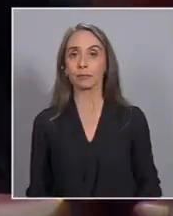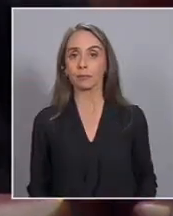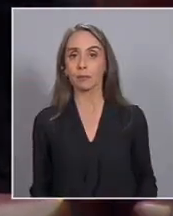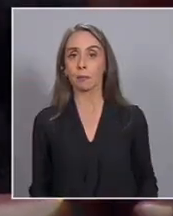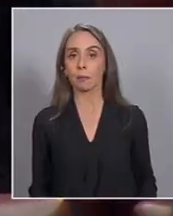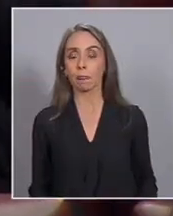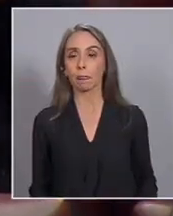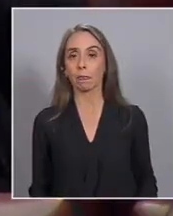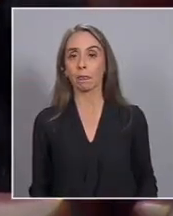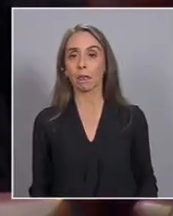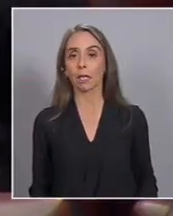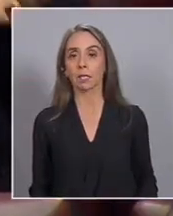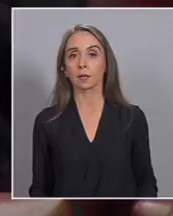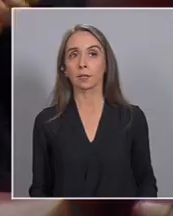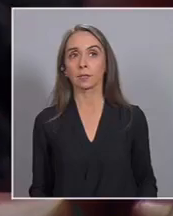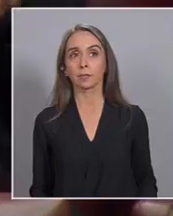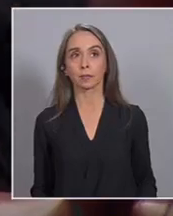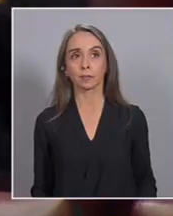De la mano